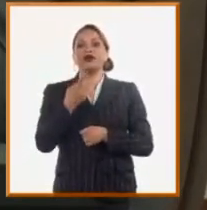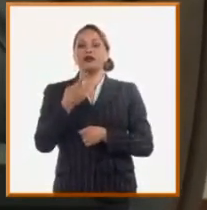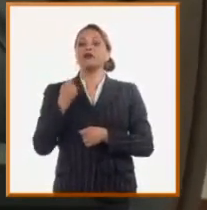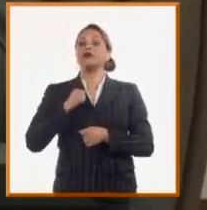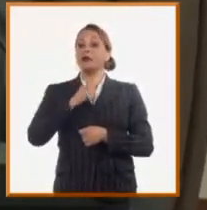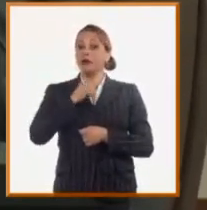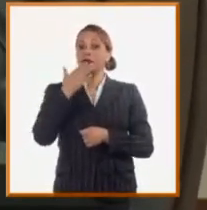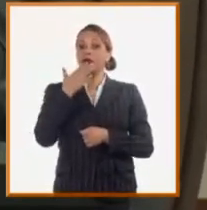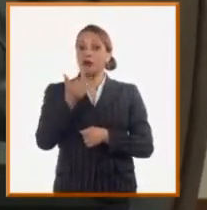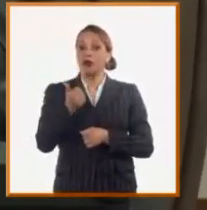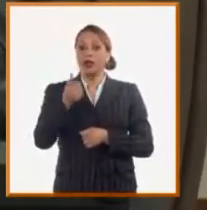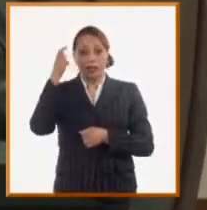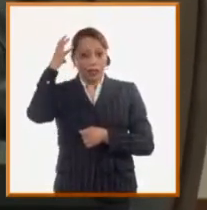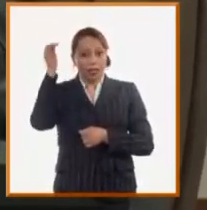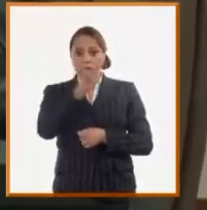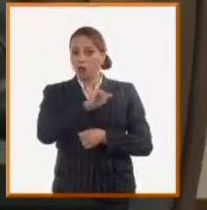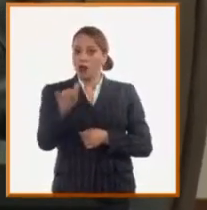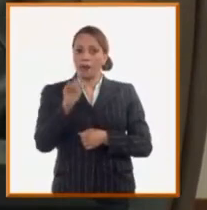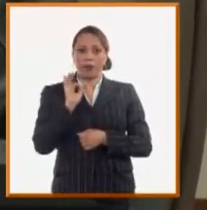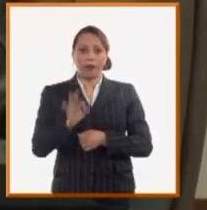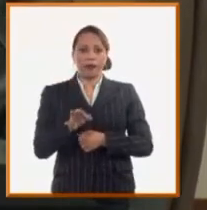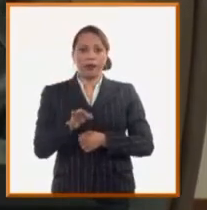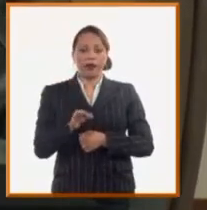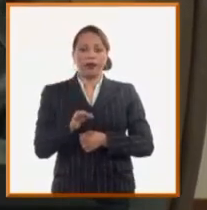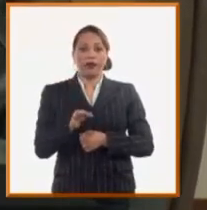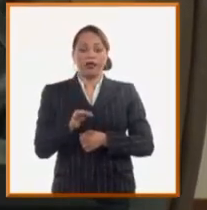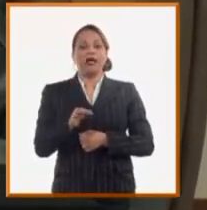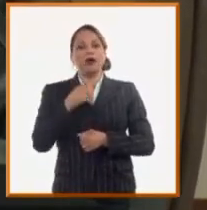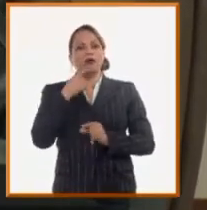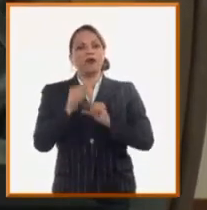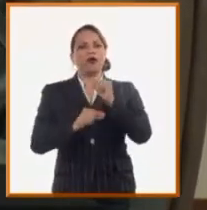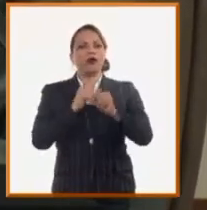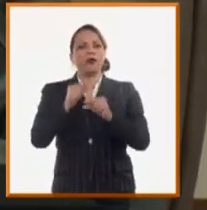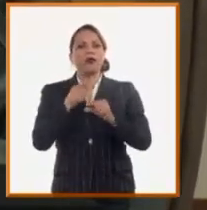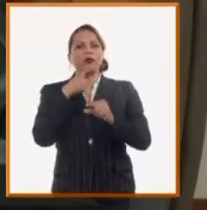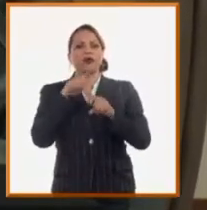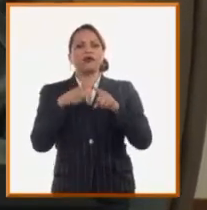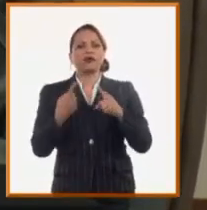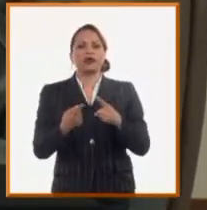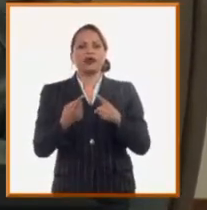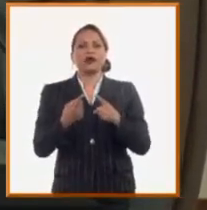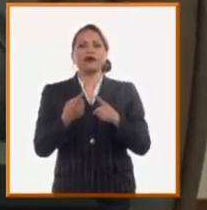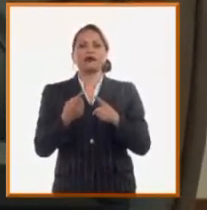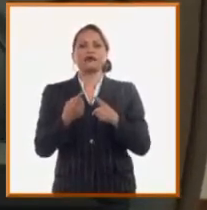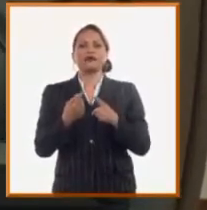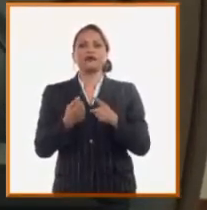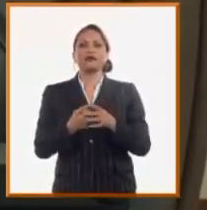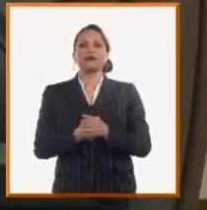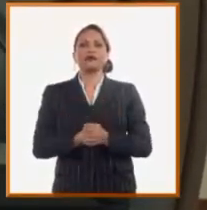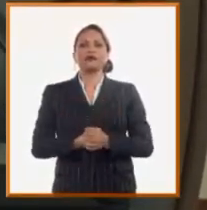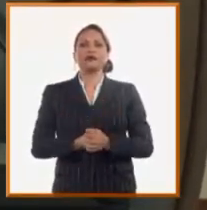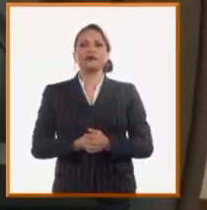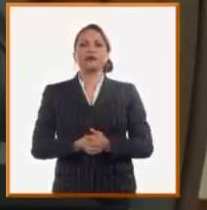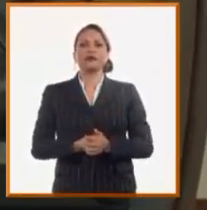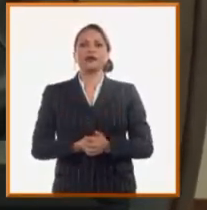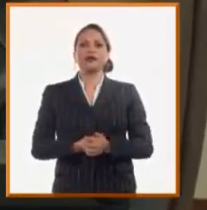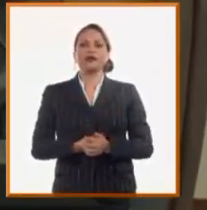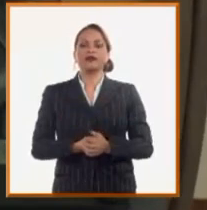MIPYMES estatales, no están aplicando los conceptos de